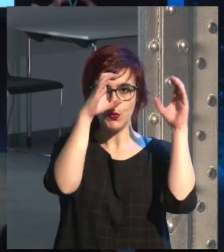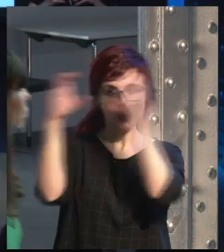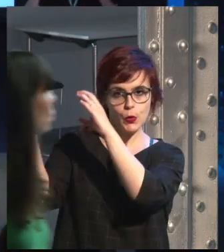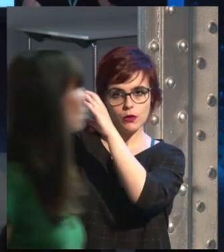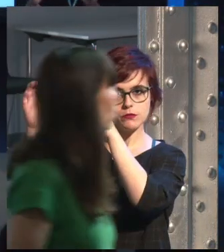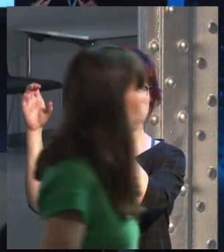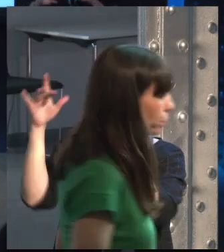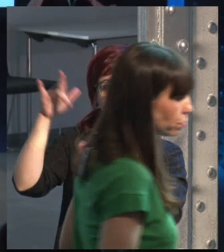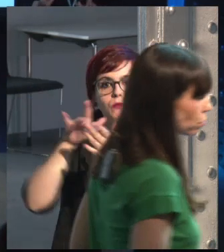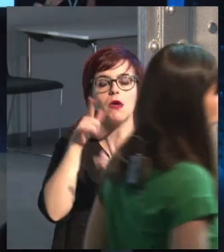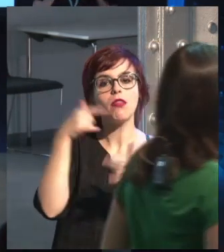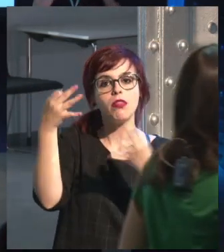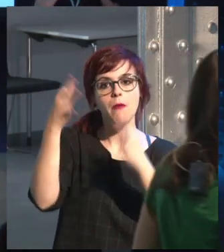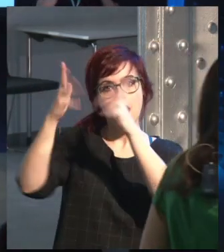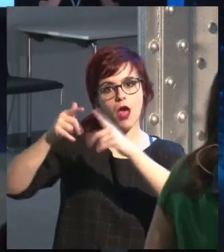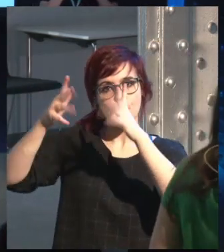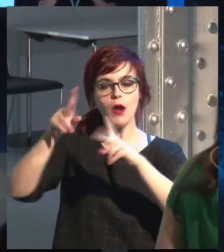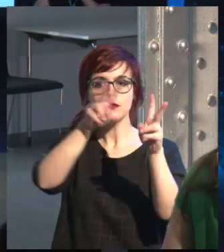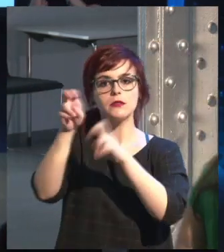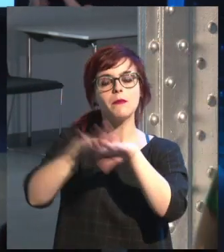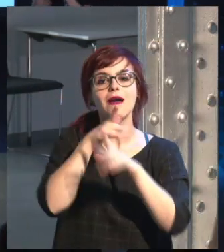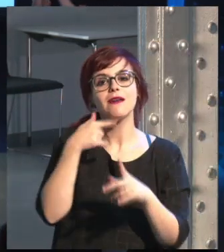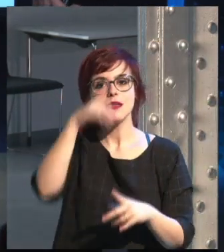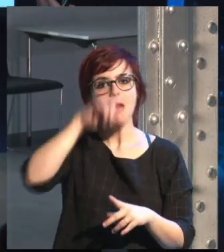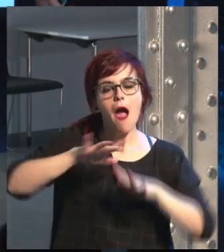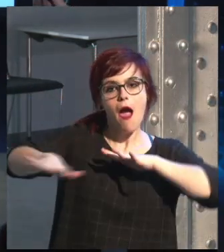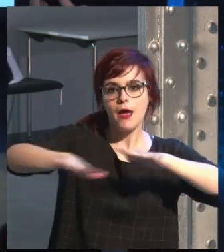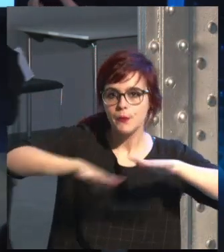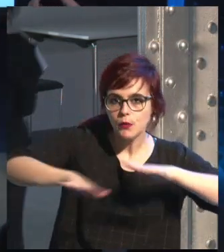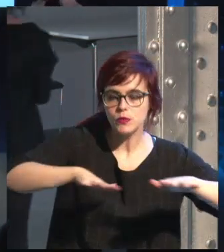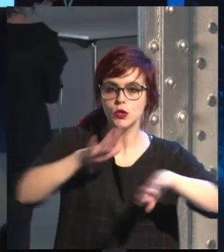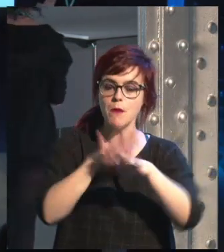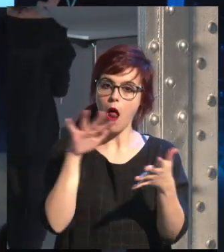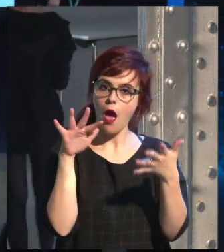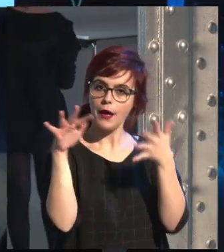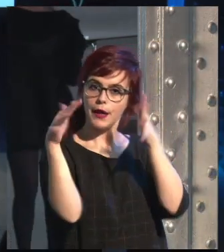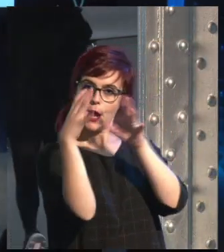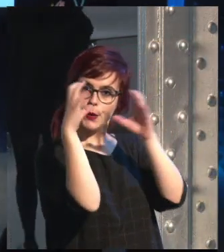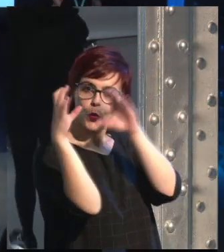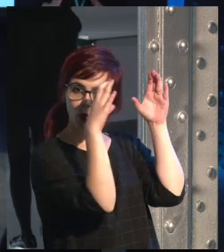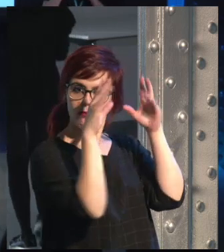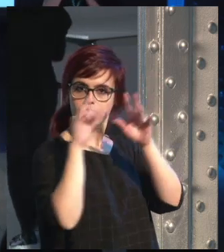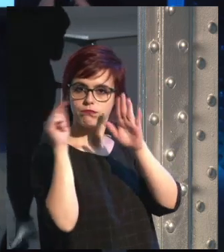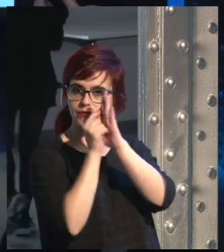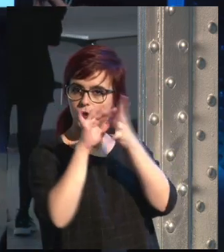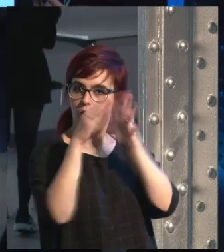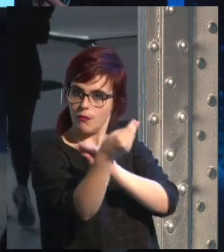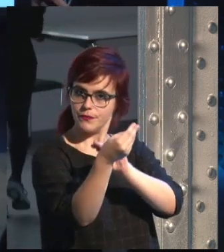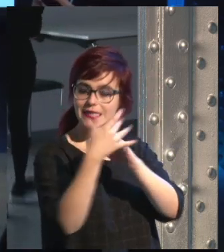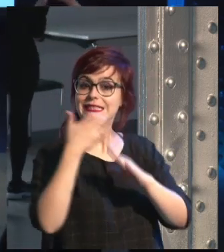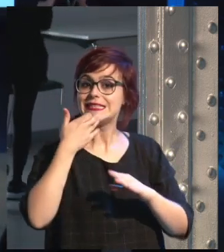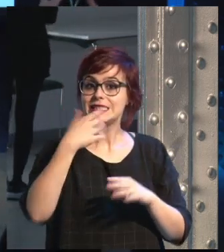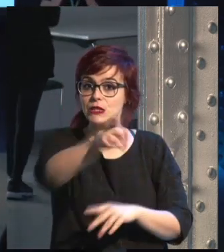tienen que calcular, la tarjeta gráfica, el movimiento, la imagen que me devuelve al girarla en microsegundos, ¿no? Si no me lo